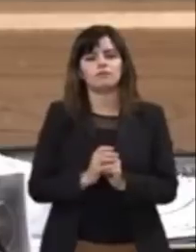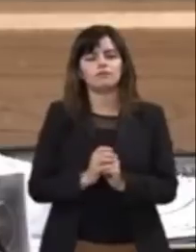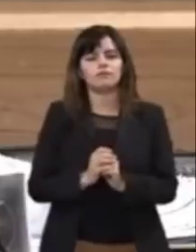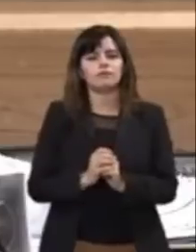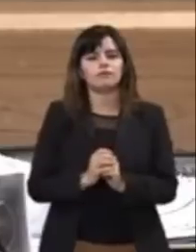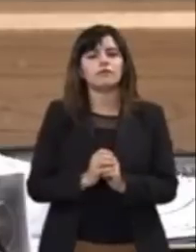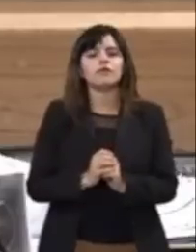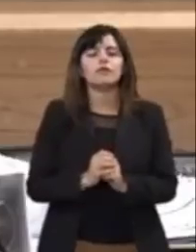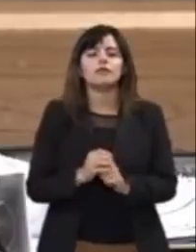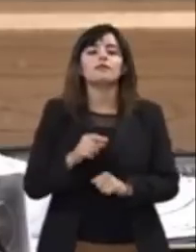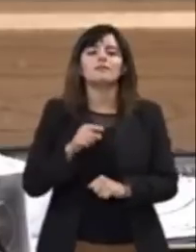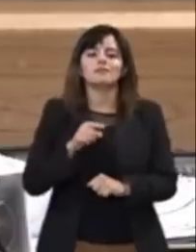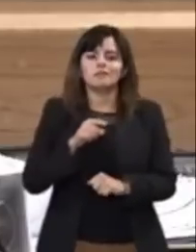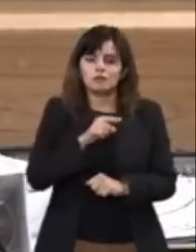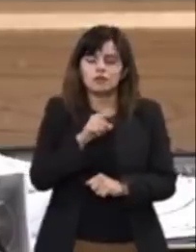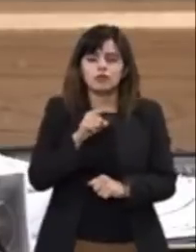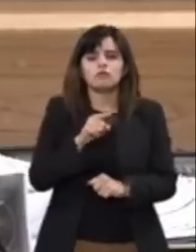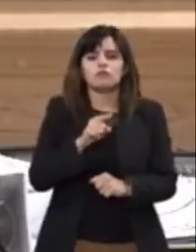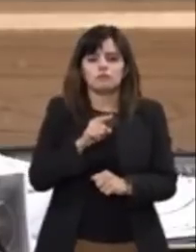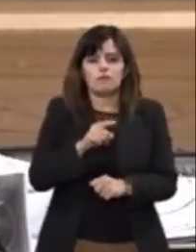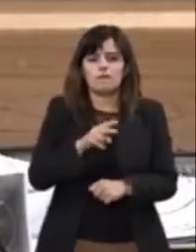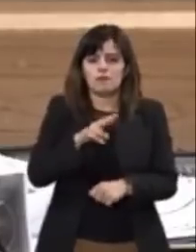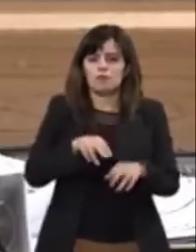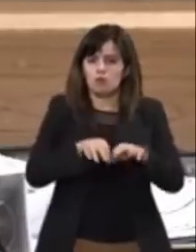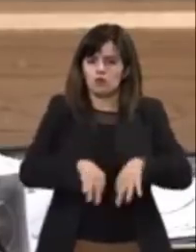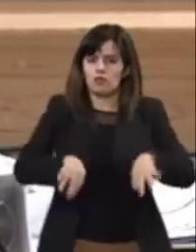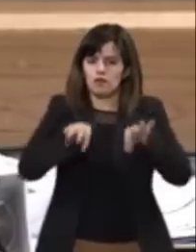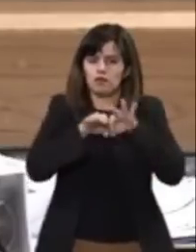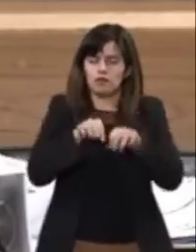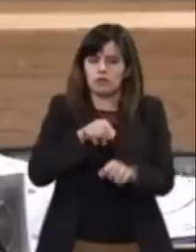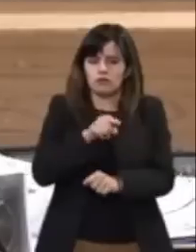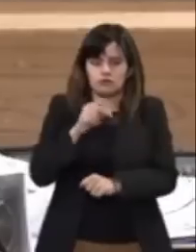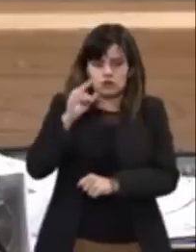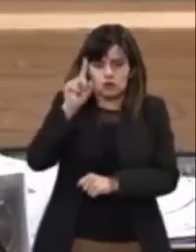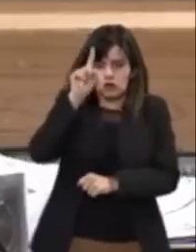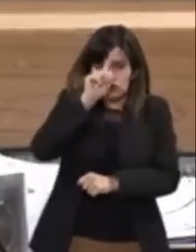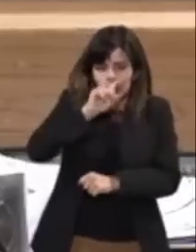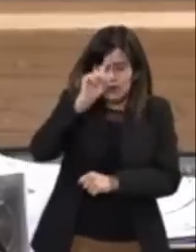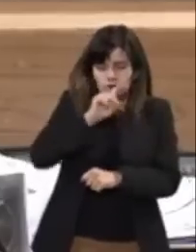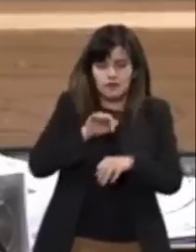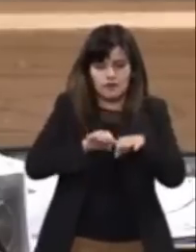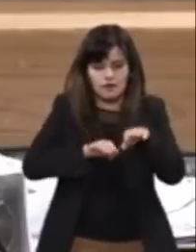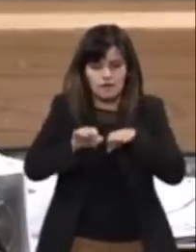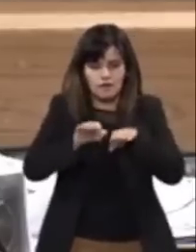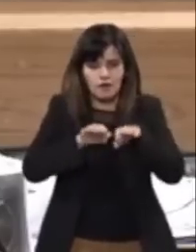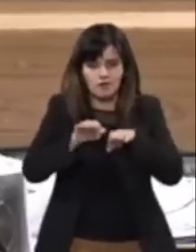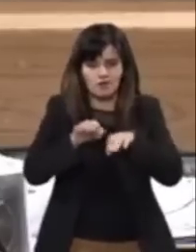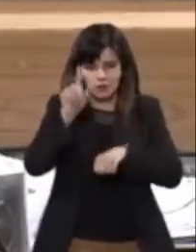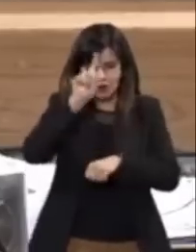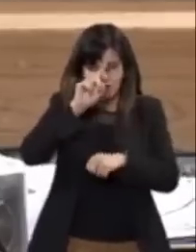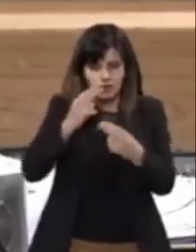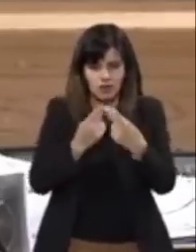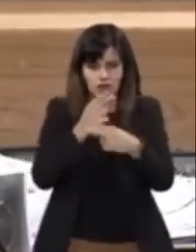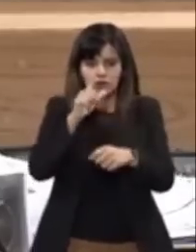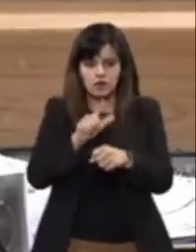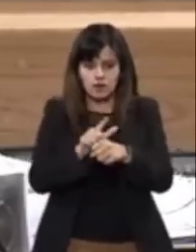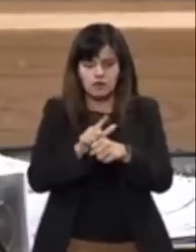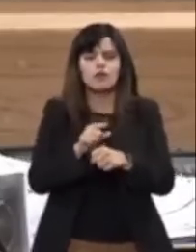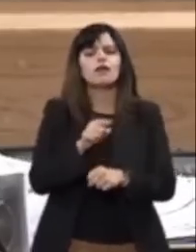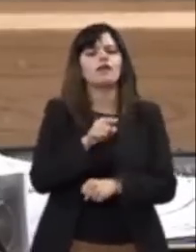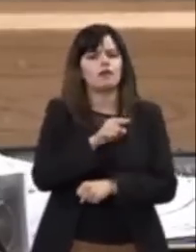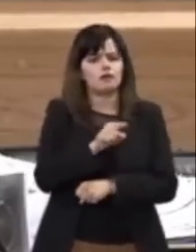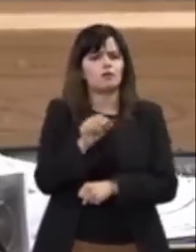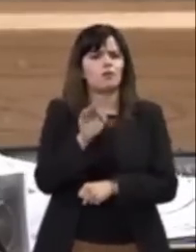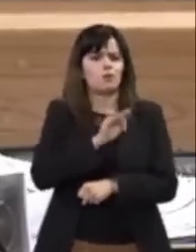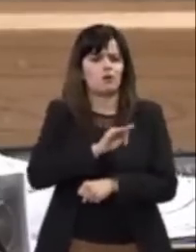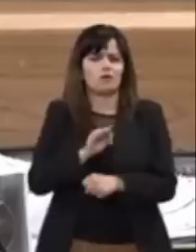dignidad del cargo que implica ser consejero a nivel nacional, puedan también